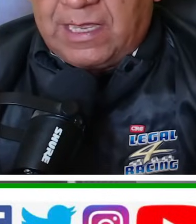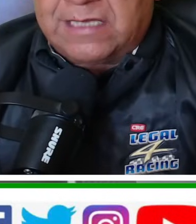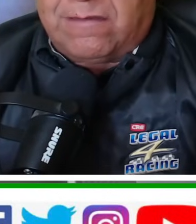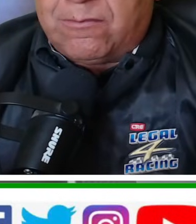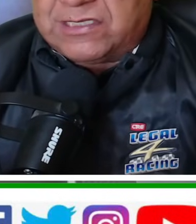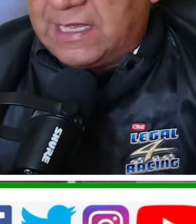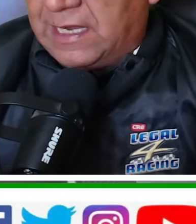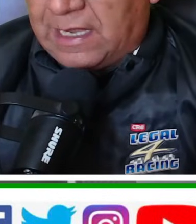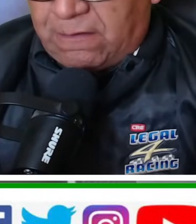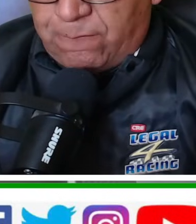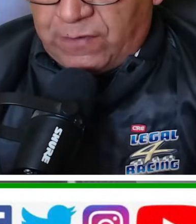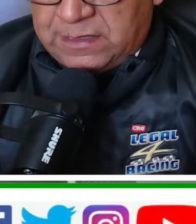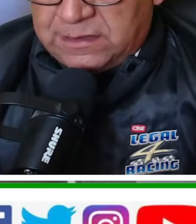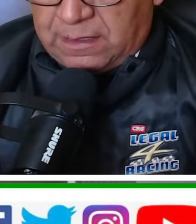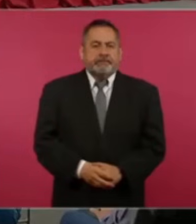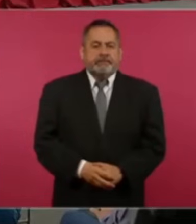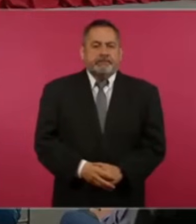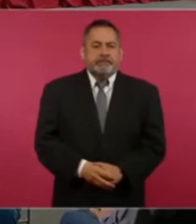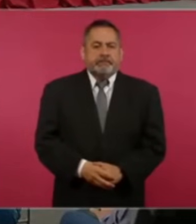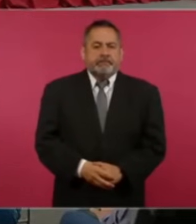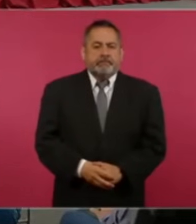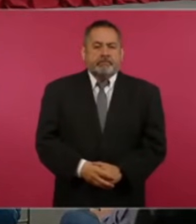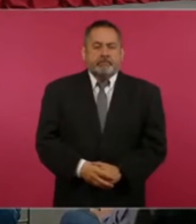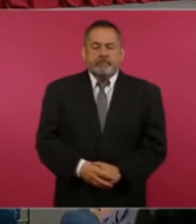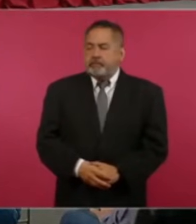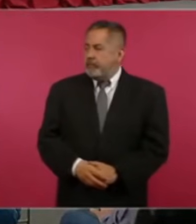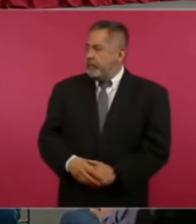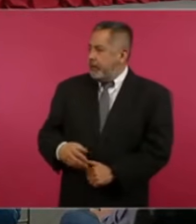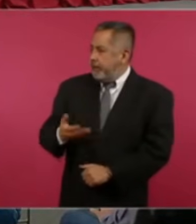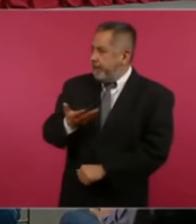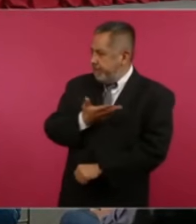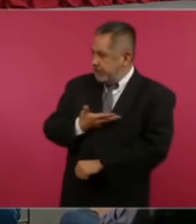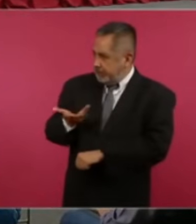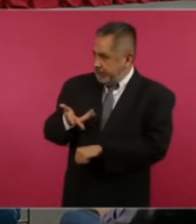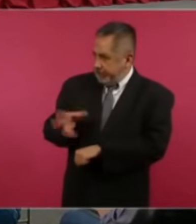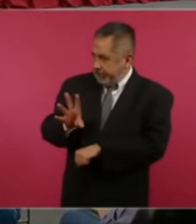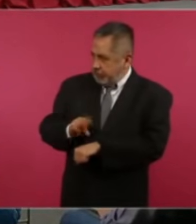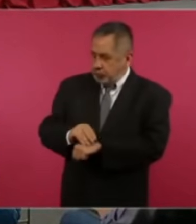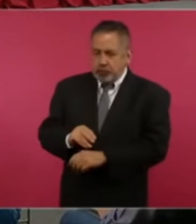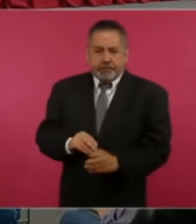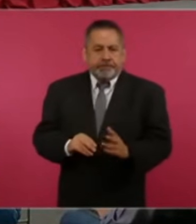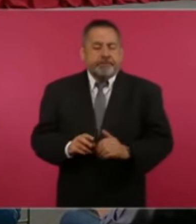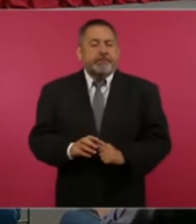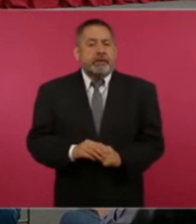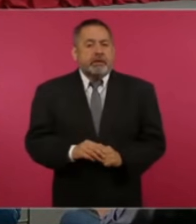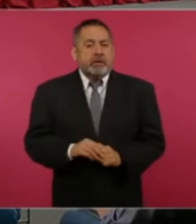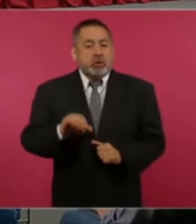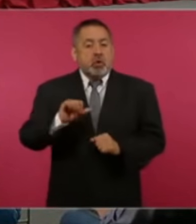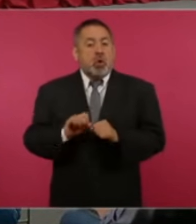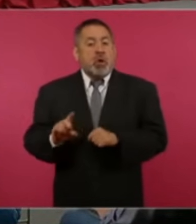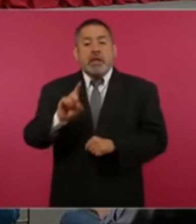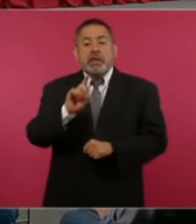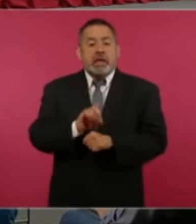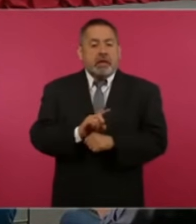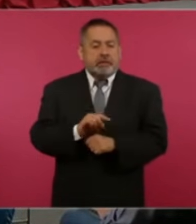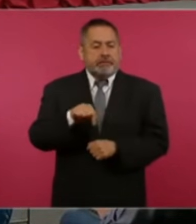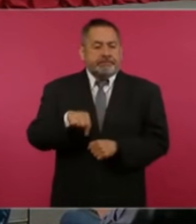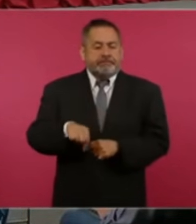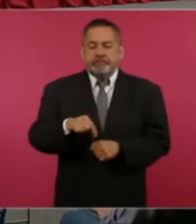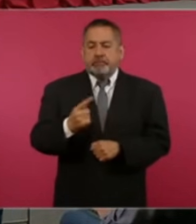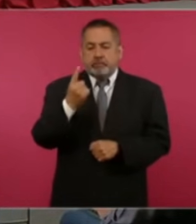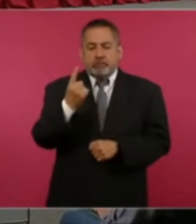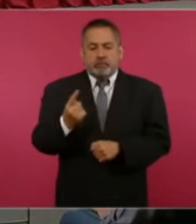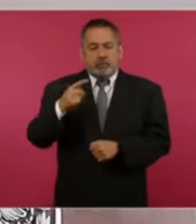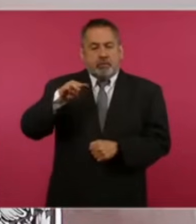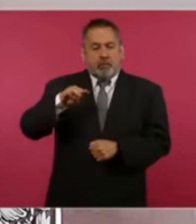y amigas, vamos a ir a la conferencia. Con su permiso, presidente, el día de hoy, 1